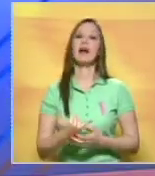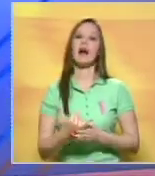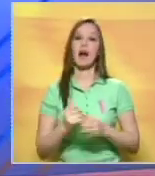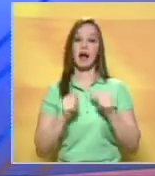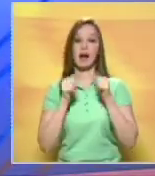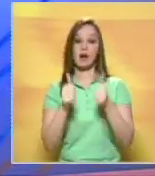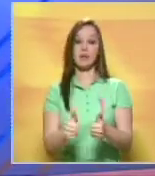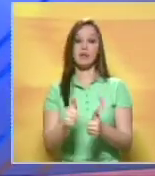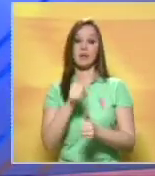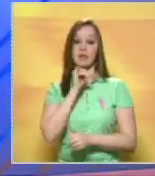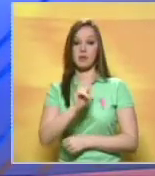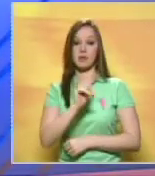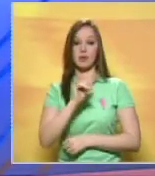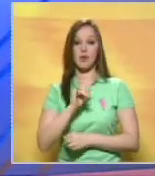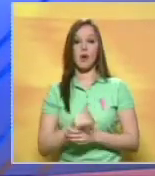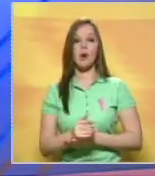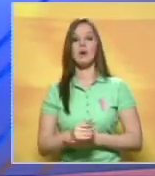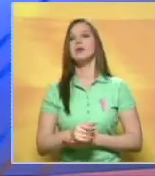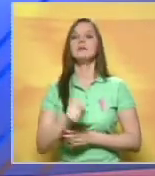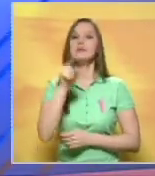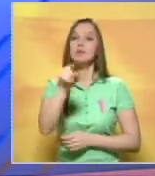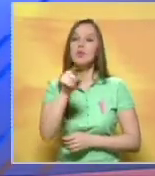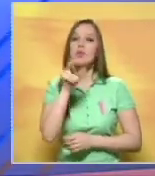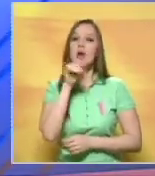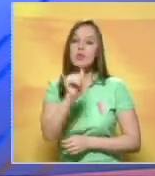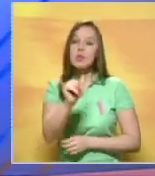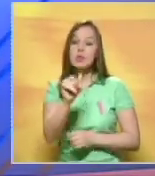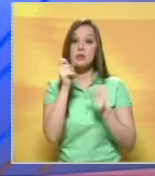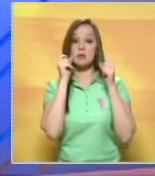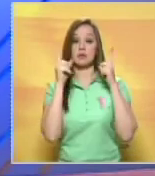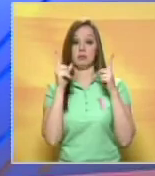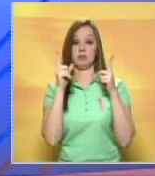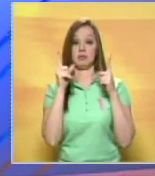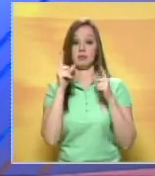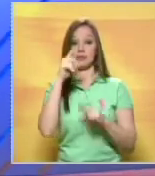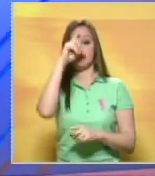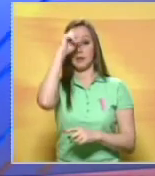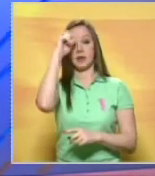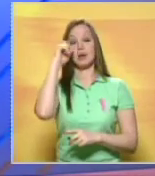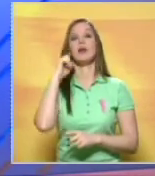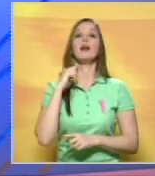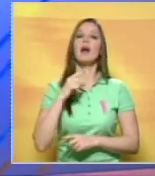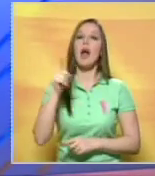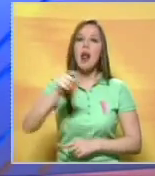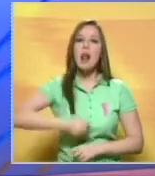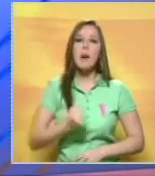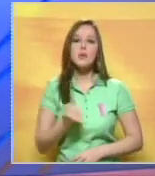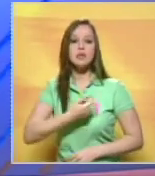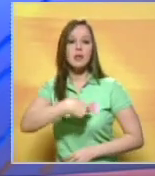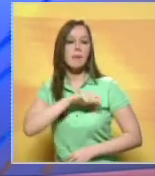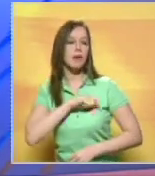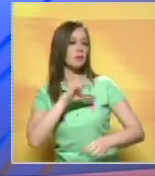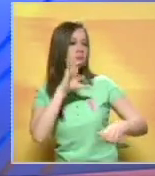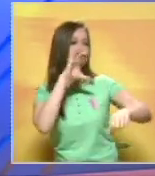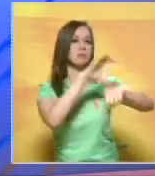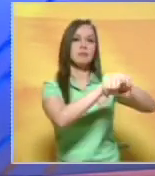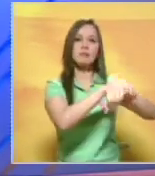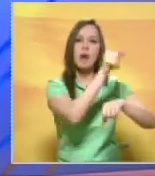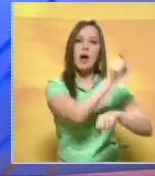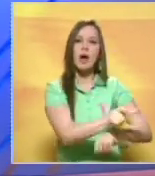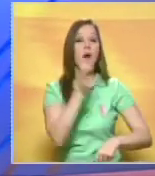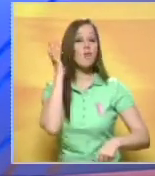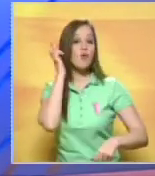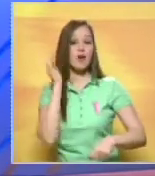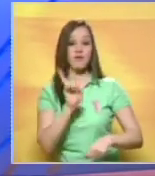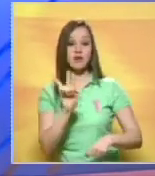las informaciones y esta que llama la atención nada usual. Agentes de la policía española detuvieron a una pasajera venezolana